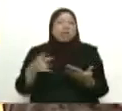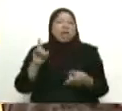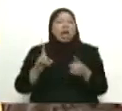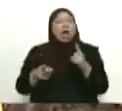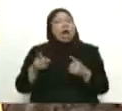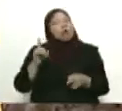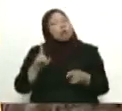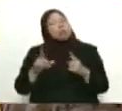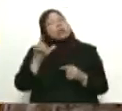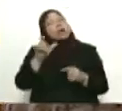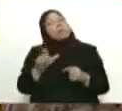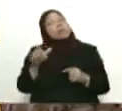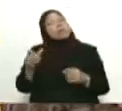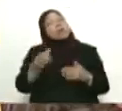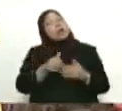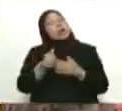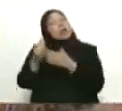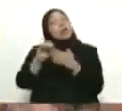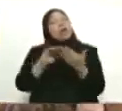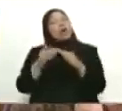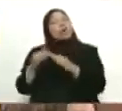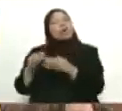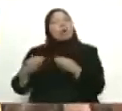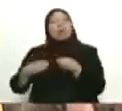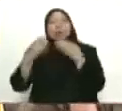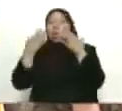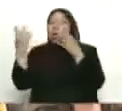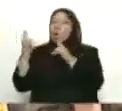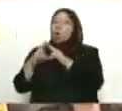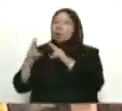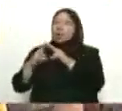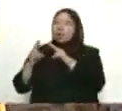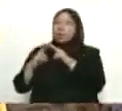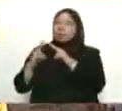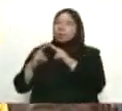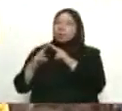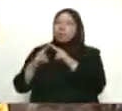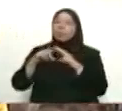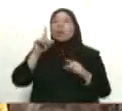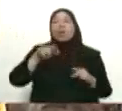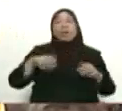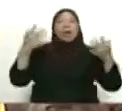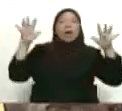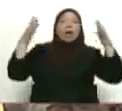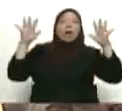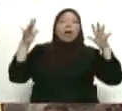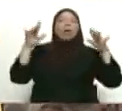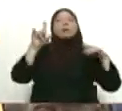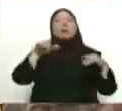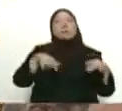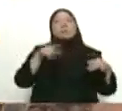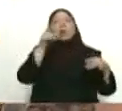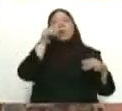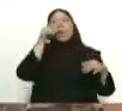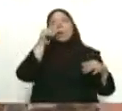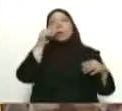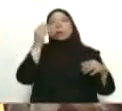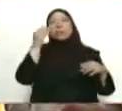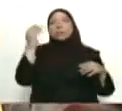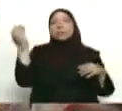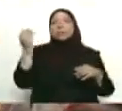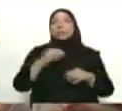giuse Brito está aquí usted conocen a usted Jorge Quintero verdad Jorge ya está